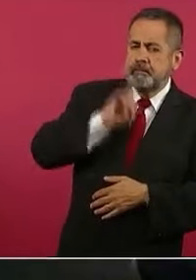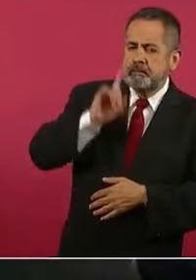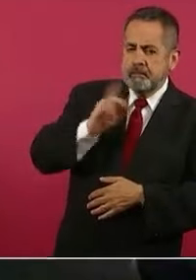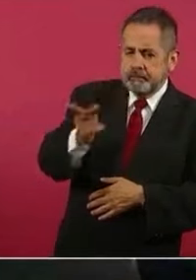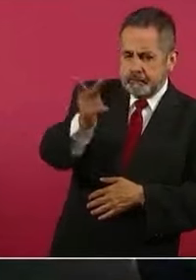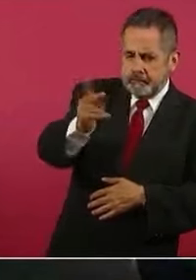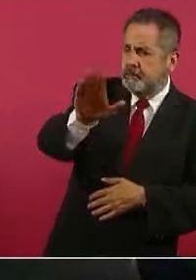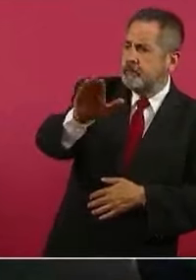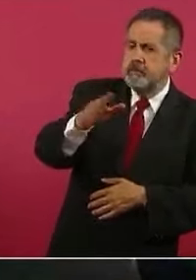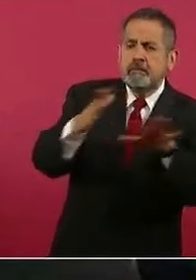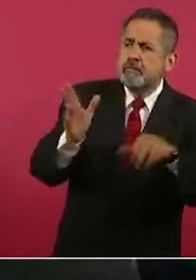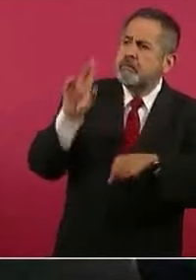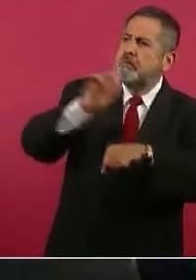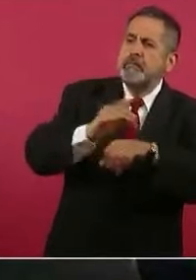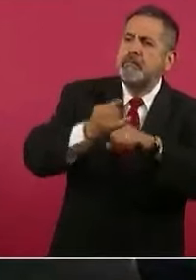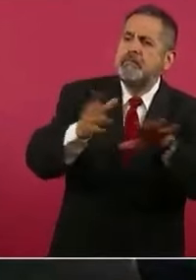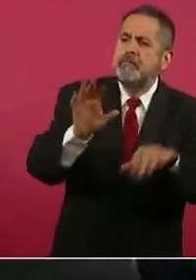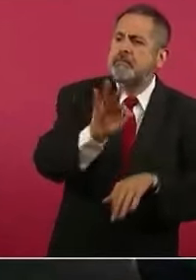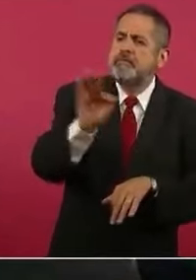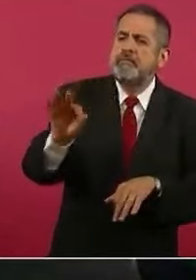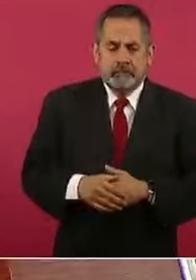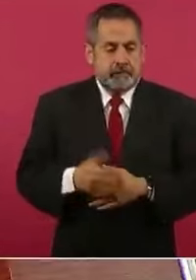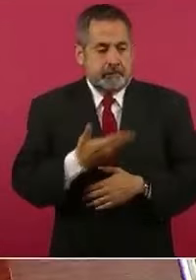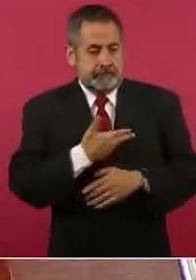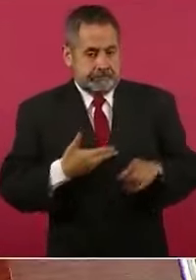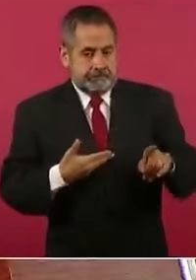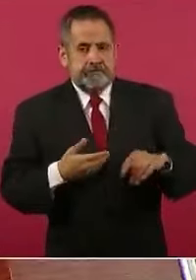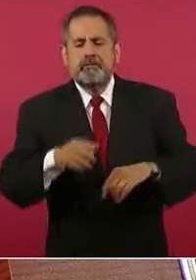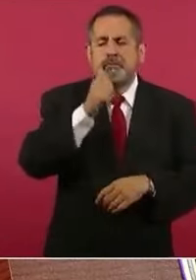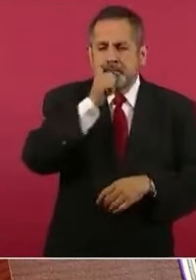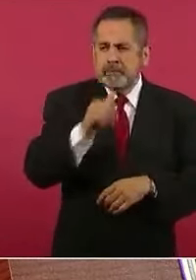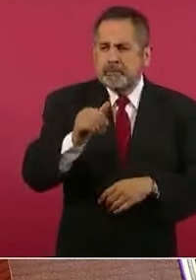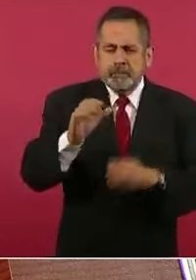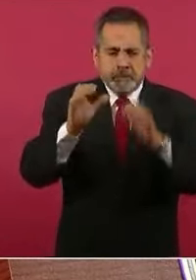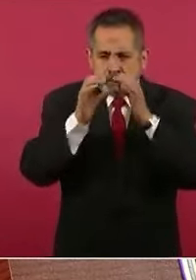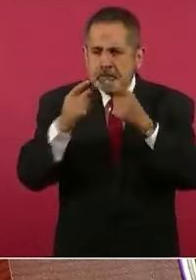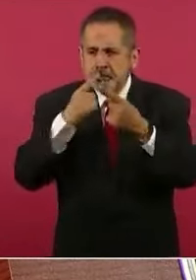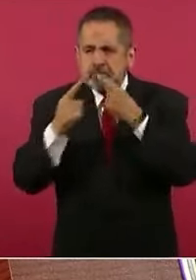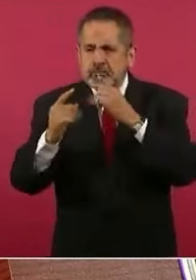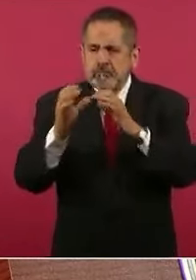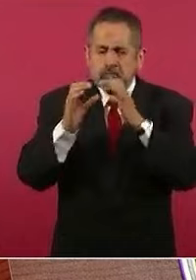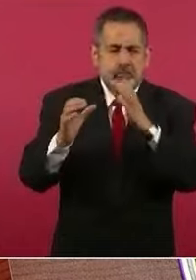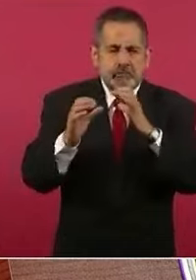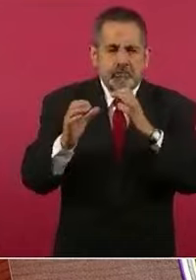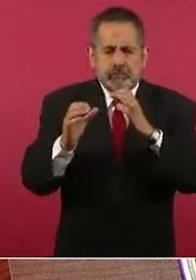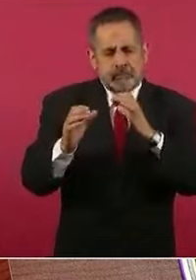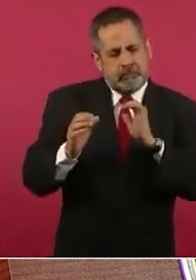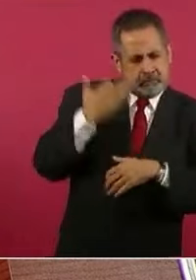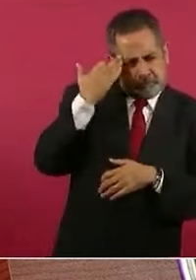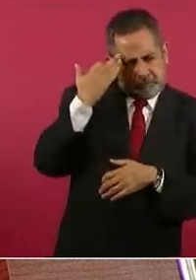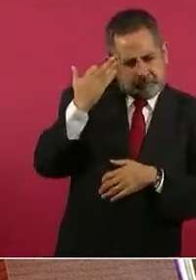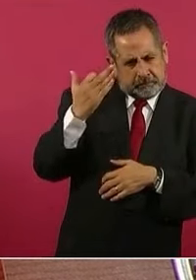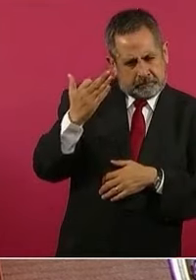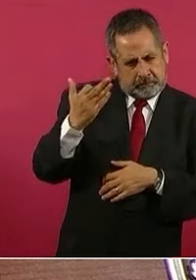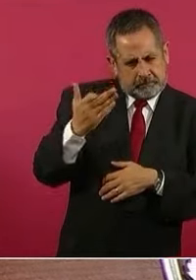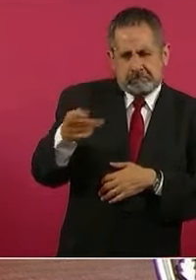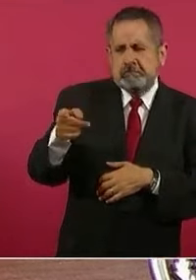estos casos, presidente? Siempre hay comunicación, pero cuando vemos que se está relajando